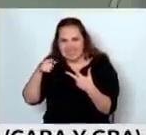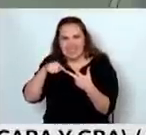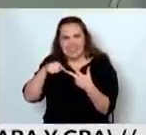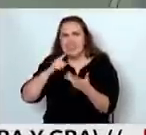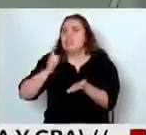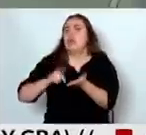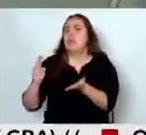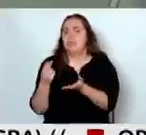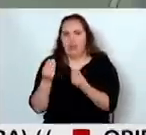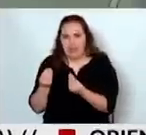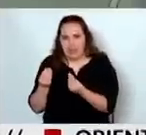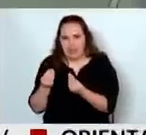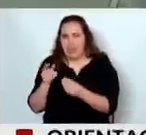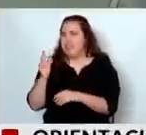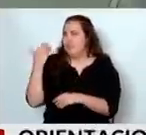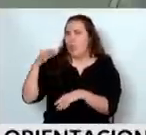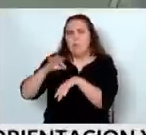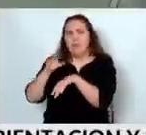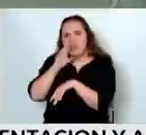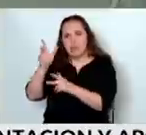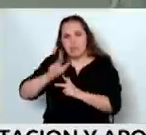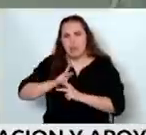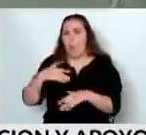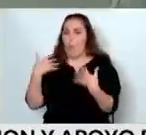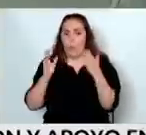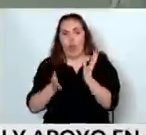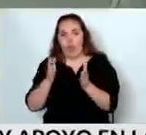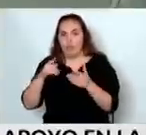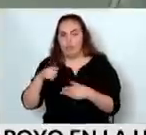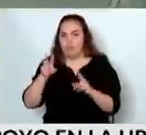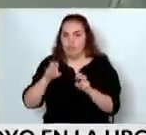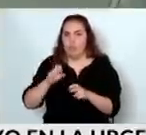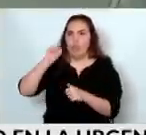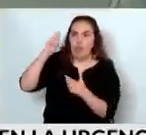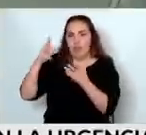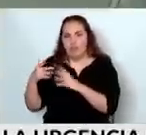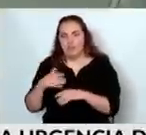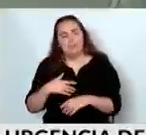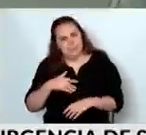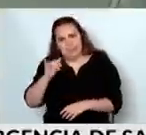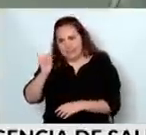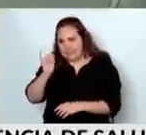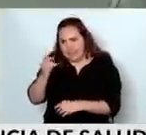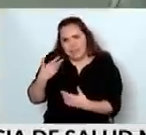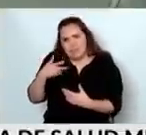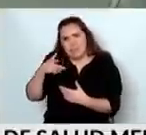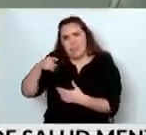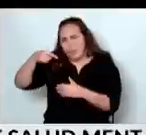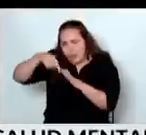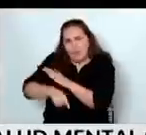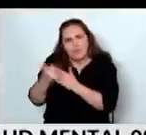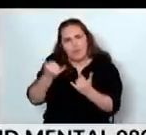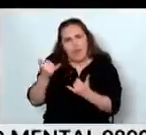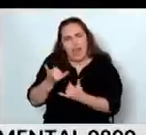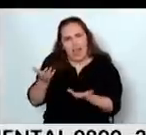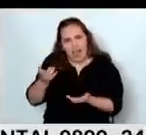pasó con una médica que me dijo, uy, qué violento. Y sí, pero hay muchas otras cosas atrás de esa, de ese acto violento. Hay una